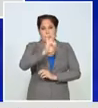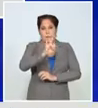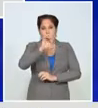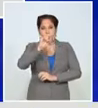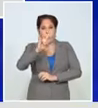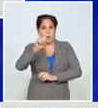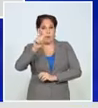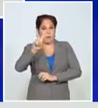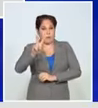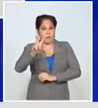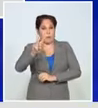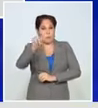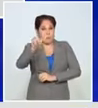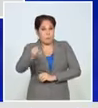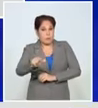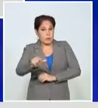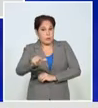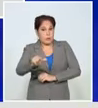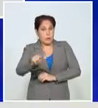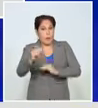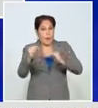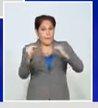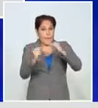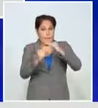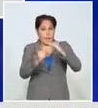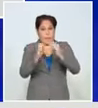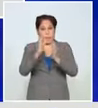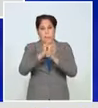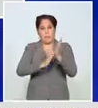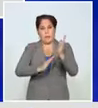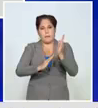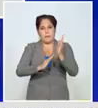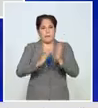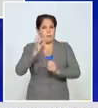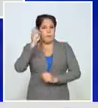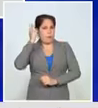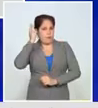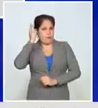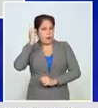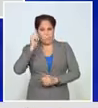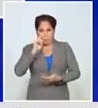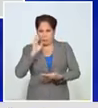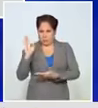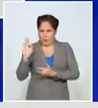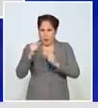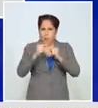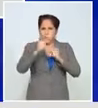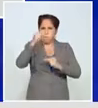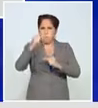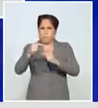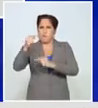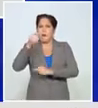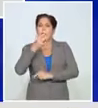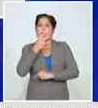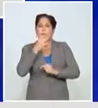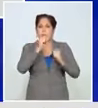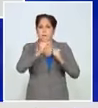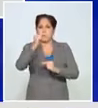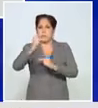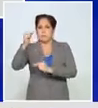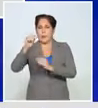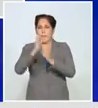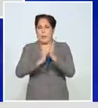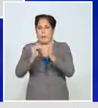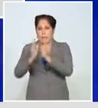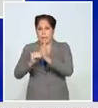3.792 menos que el mes de febrero. Fíjense que realmente lo que nos queda en los días